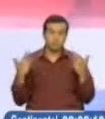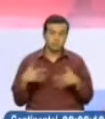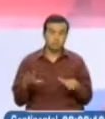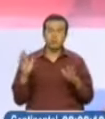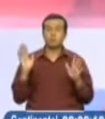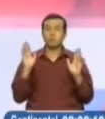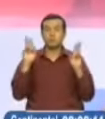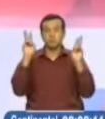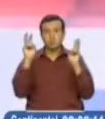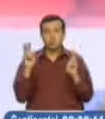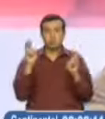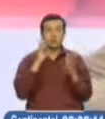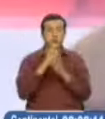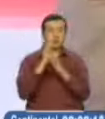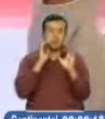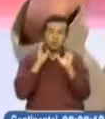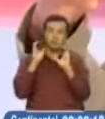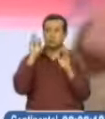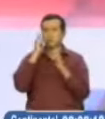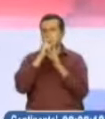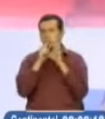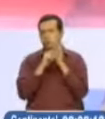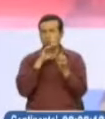manejo mediático que también se le ha dado, de toda